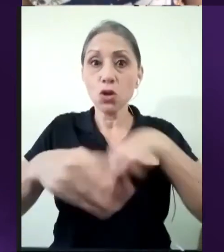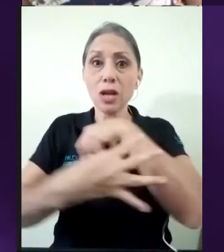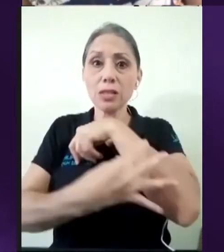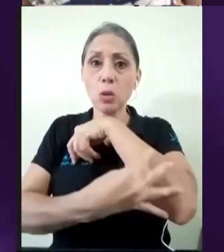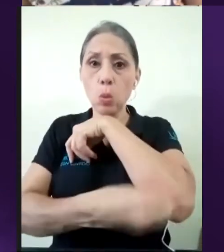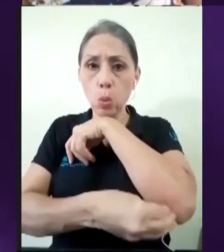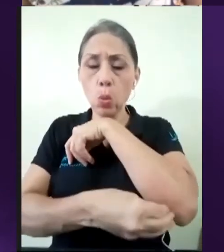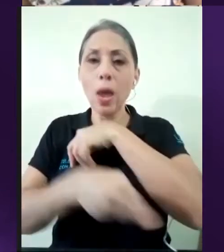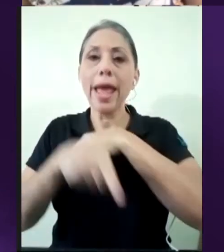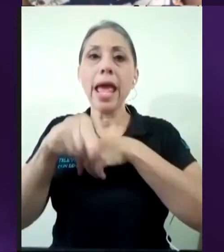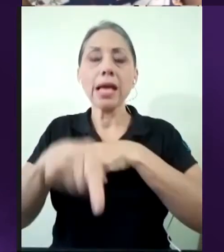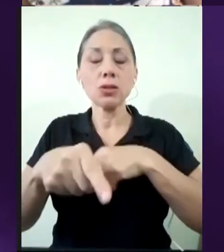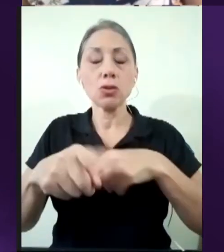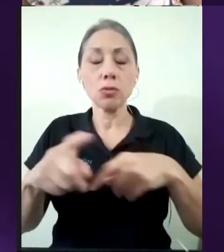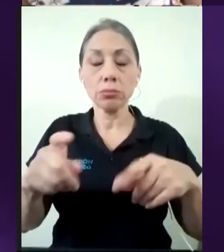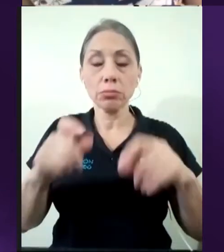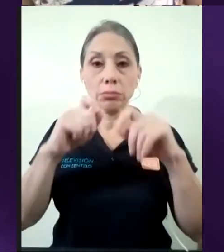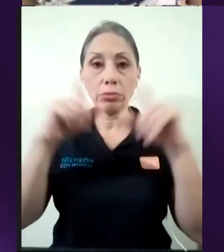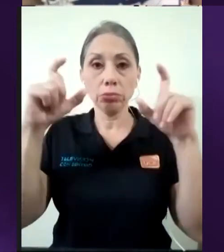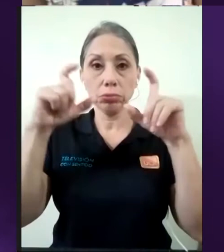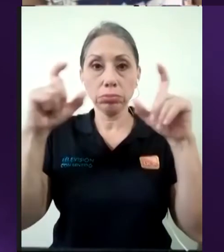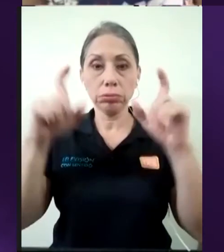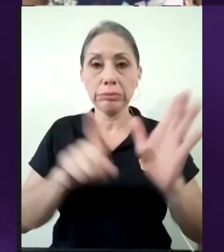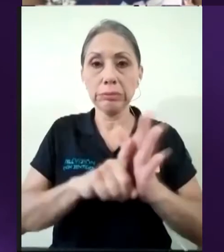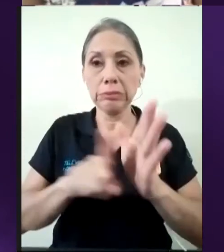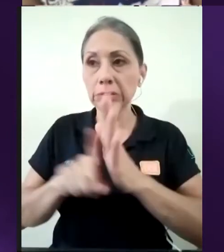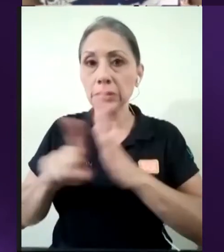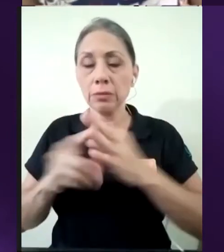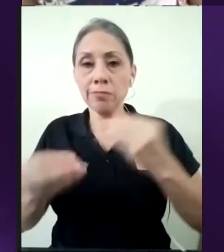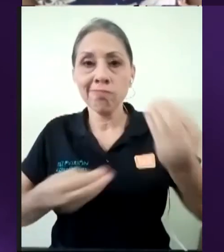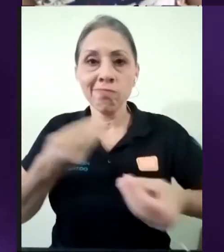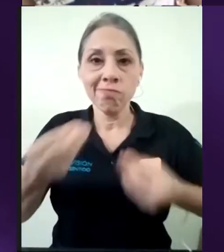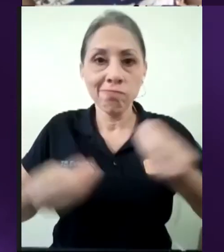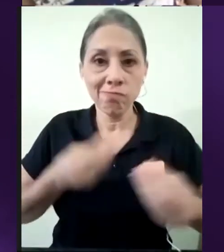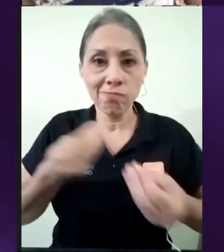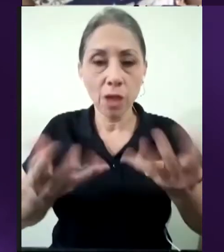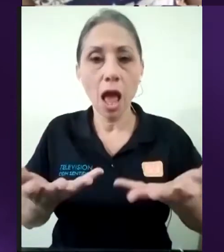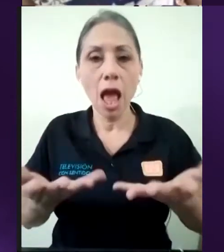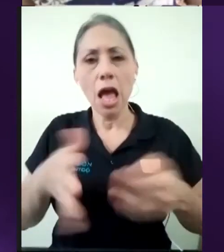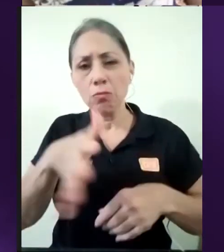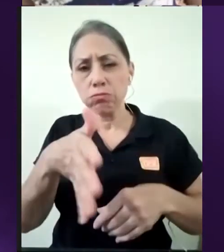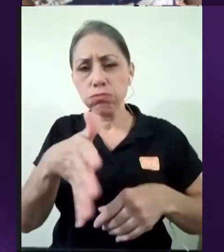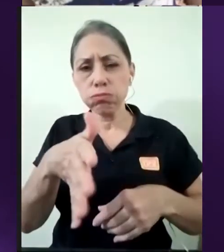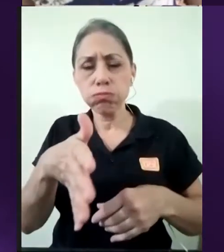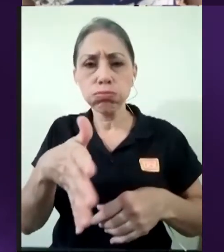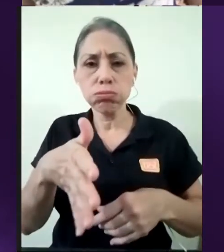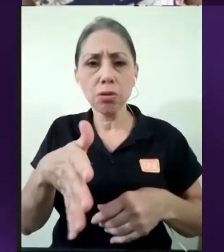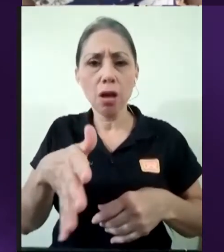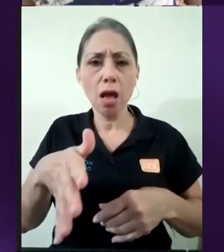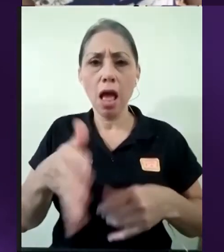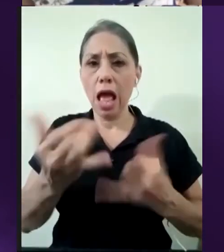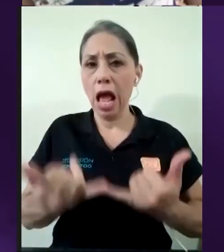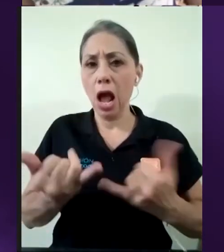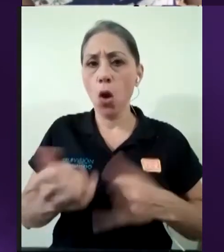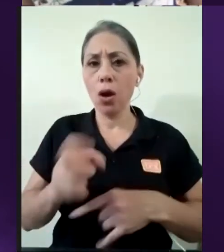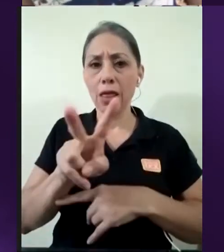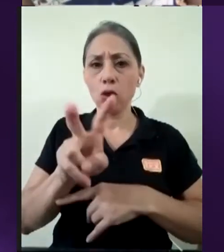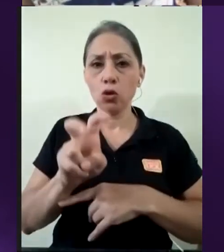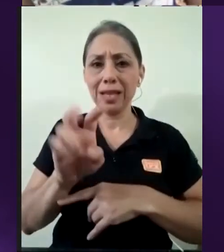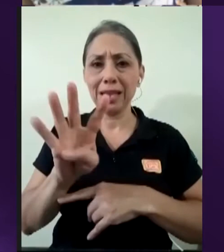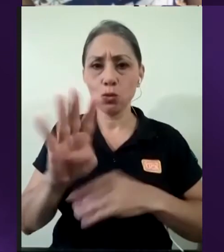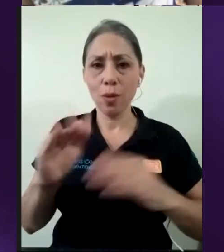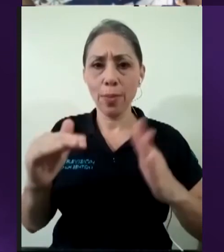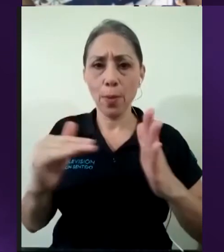bastante alarmante que como señalaba anteriormente. Hay alrededor de 204,000 personas